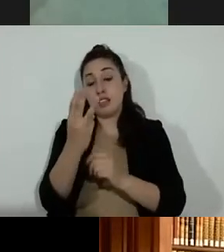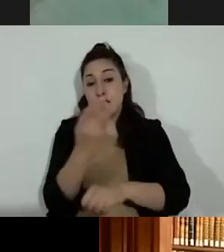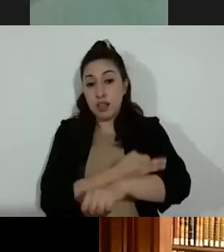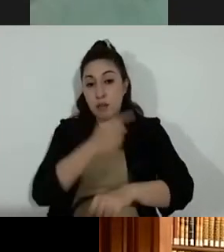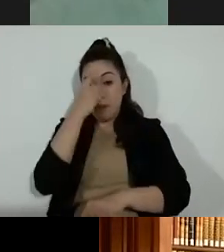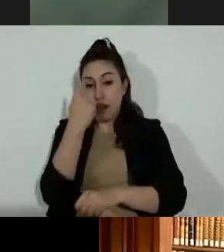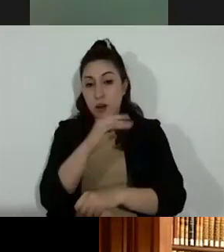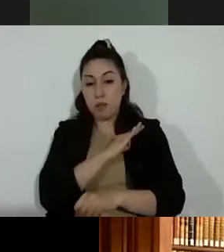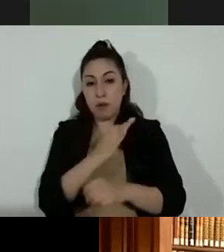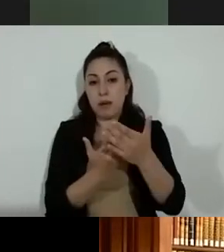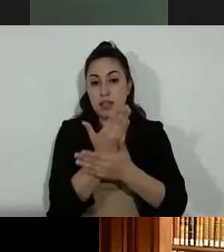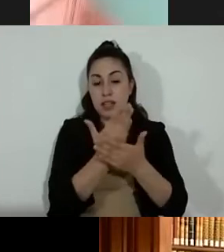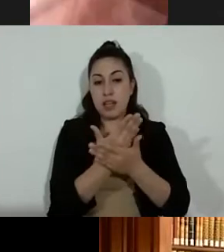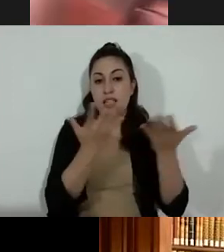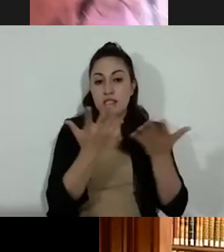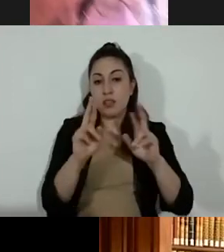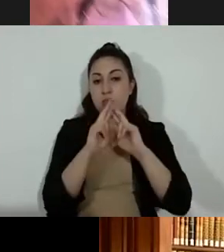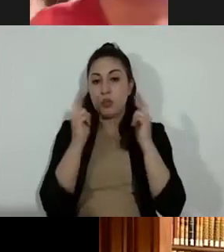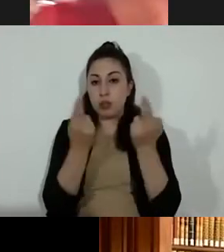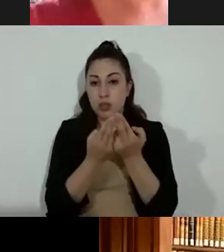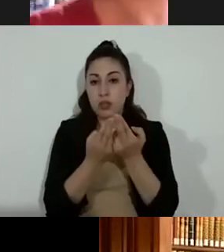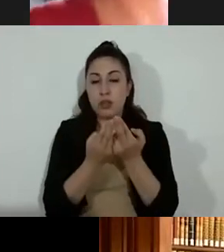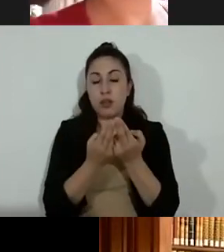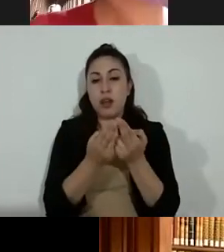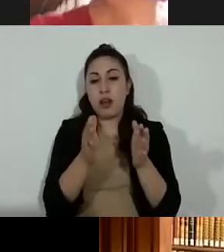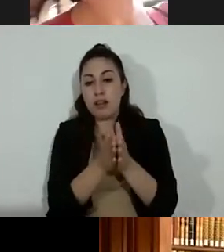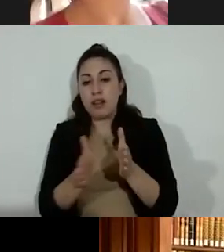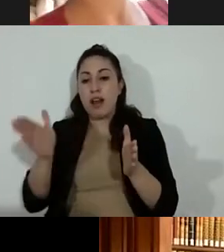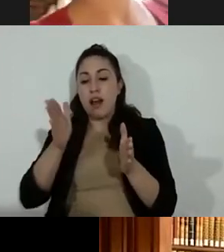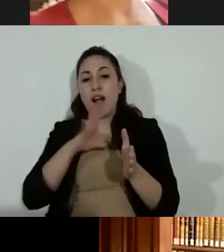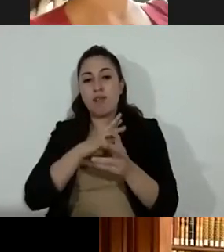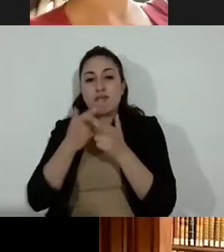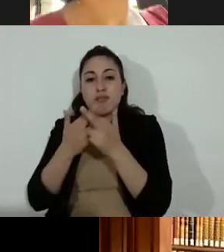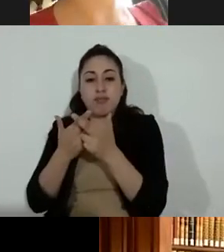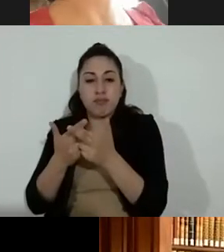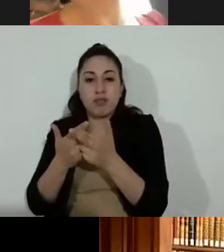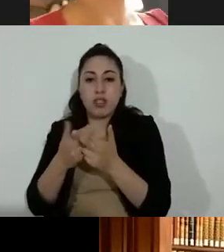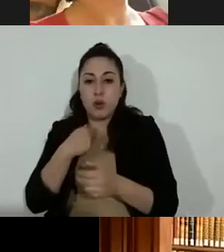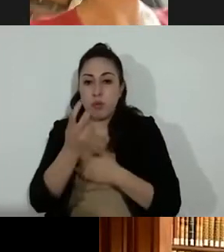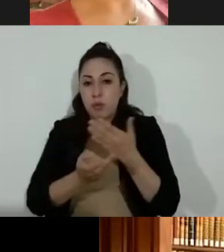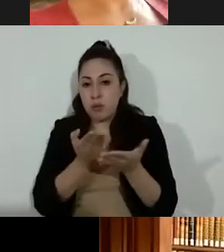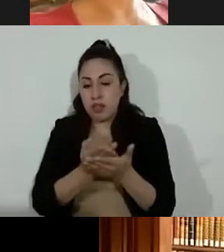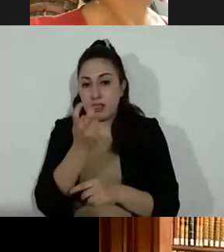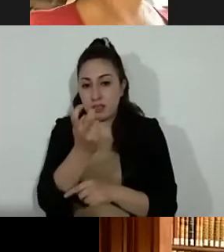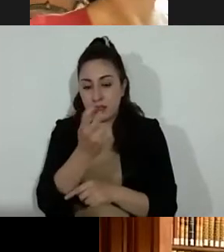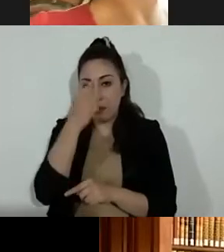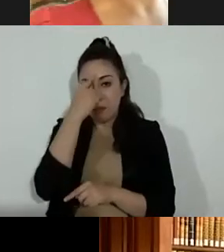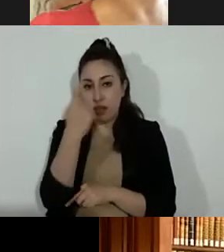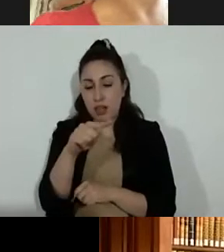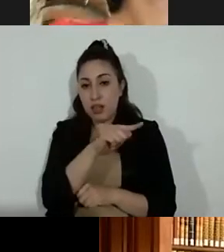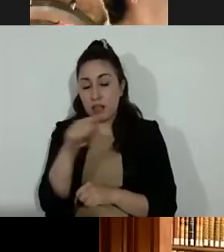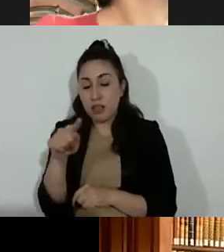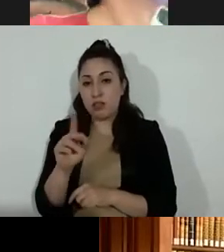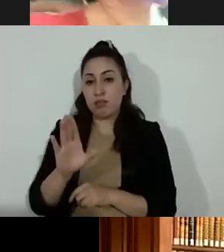turno matutino y obviar tiempos también ya en este momento. Lo dejo como propuesta para que si hay alguna